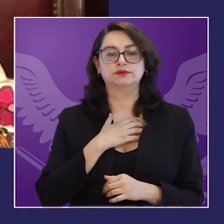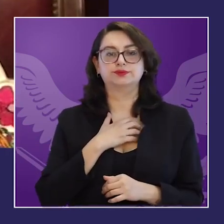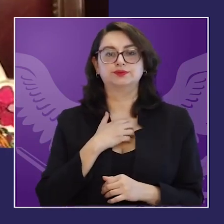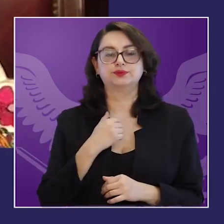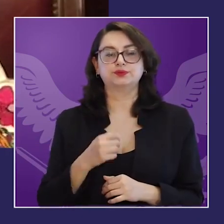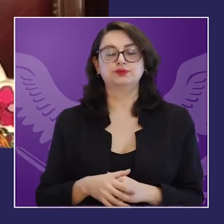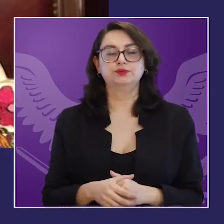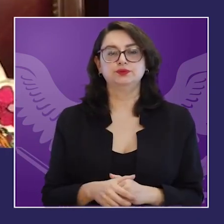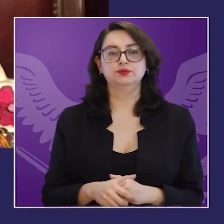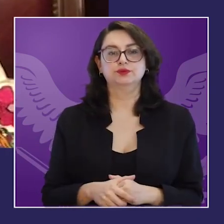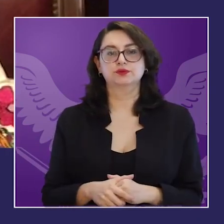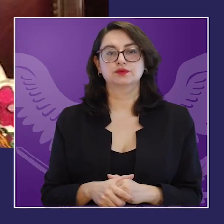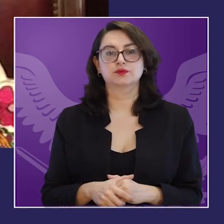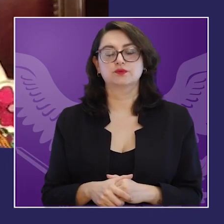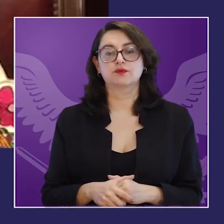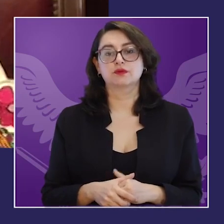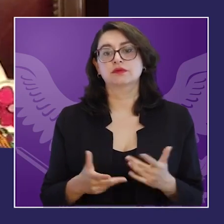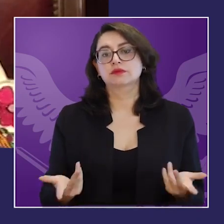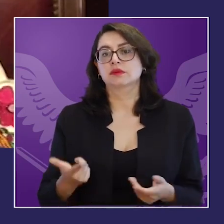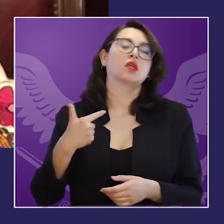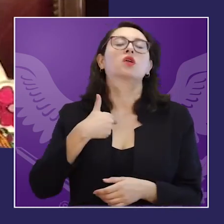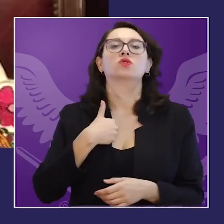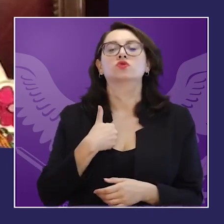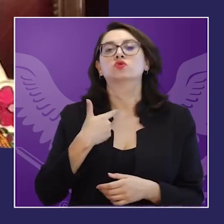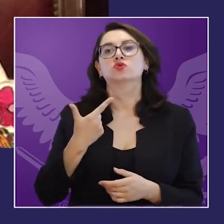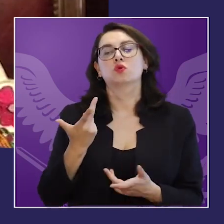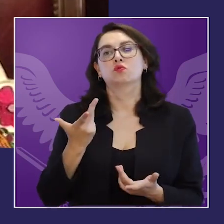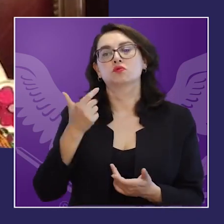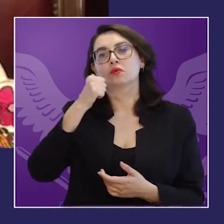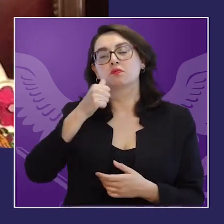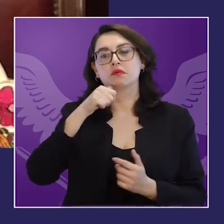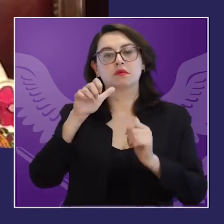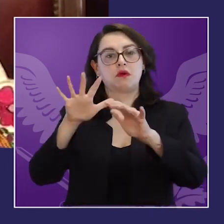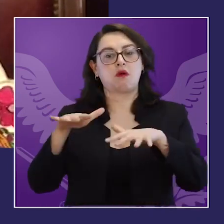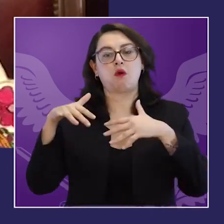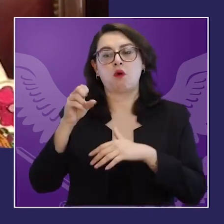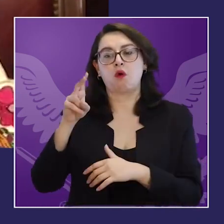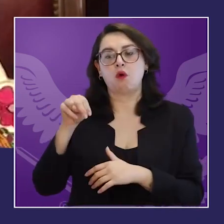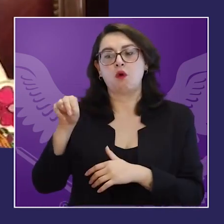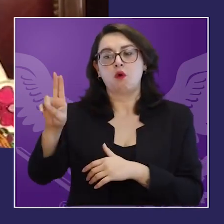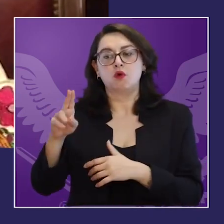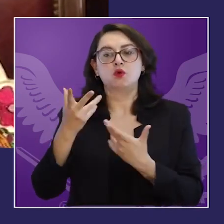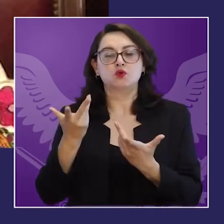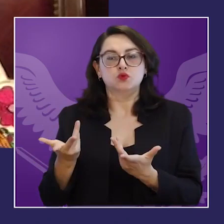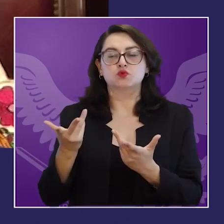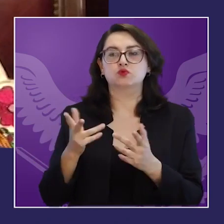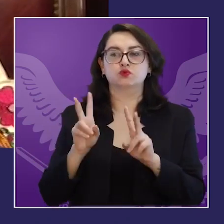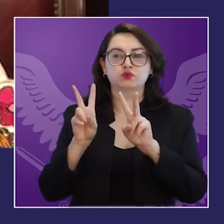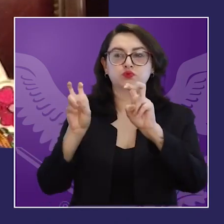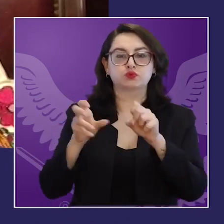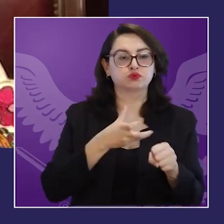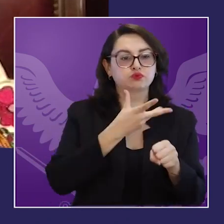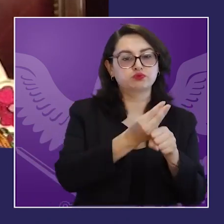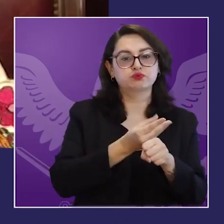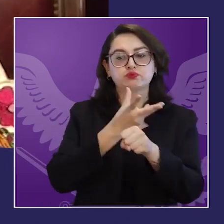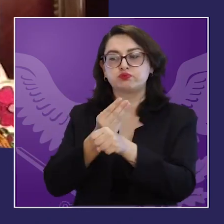voy a usar algunas categorías que usa la Asamblea General de Naciones Unidas, o sea, para dividir los tipos de reparaciones que podemos encontrar,